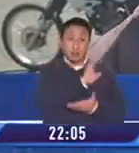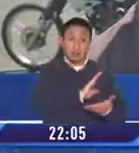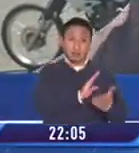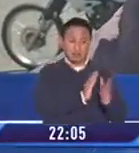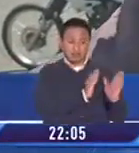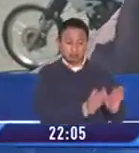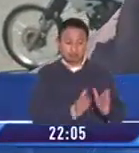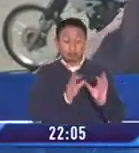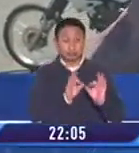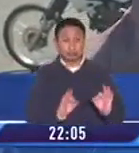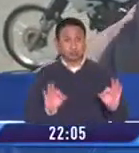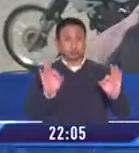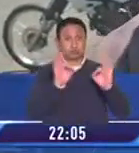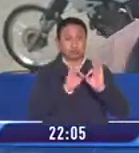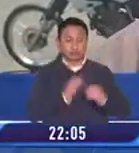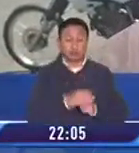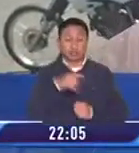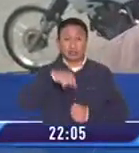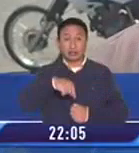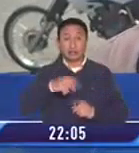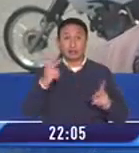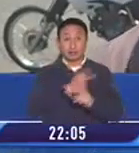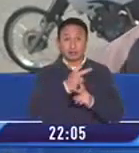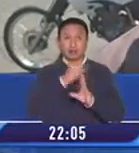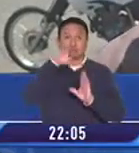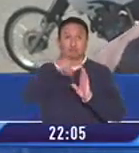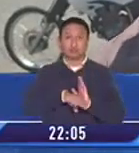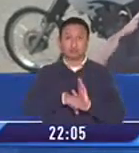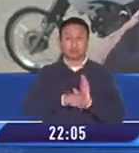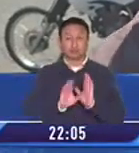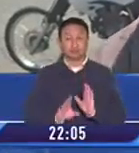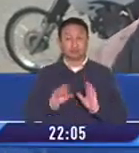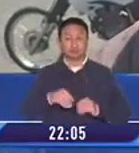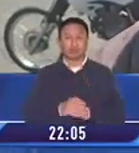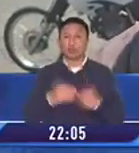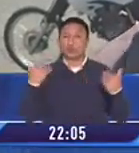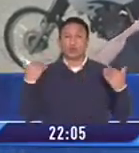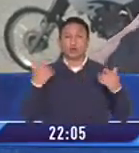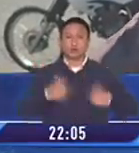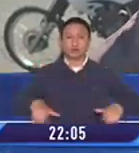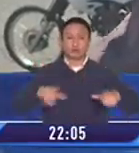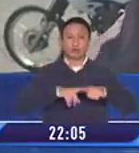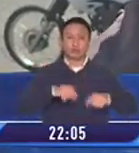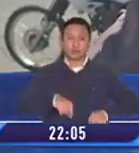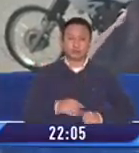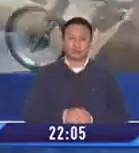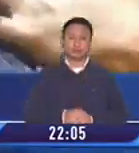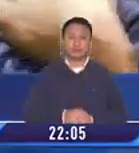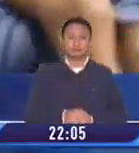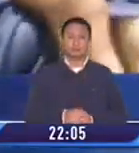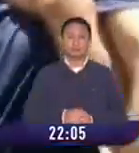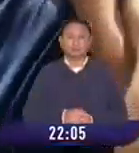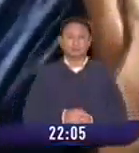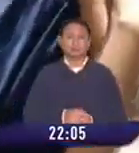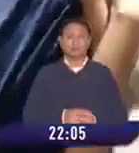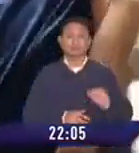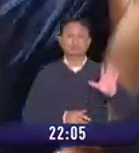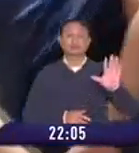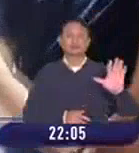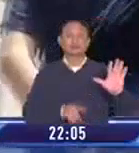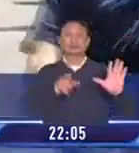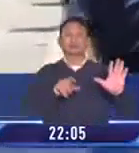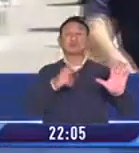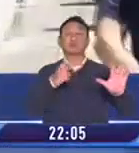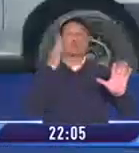también, que es muy importante para minimizar los hechos delictivos que pueden suscitar en cualquier lugar de la ciudad y de la provincia. Los 5 sujetos y las